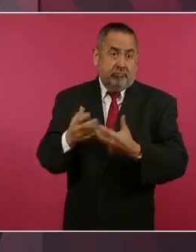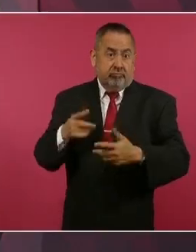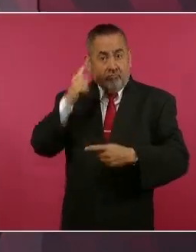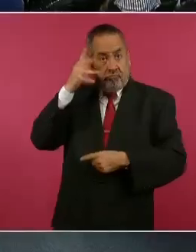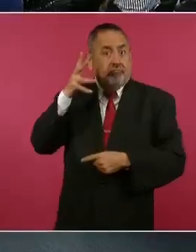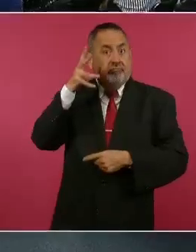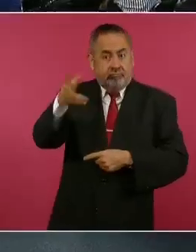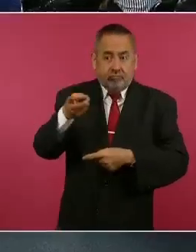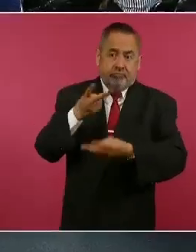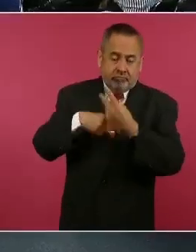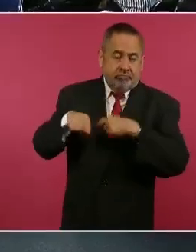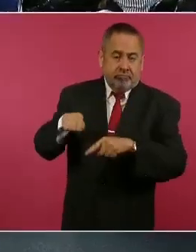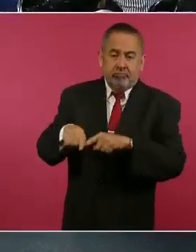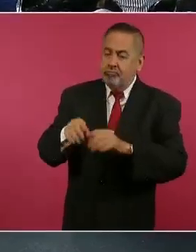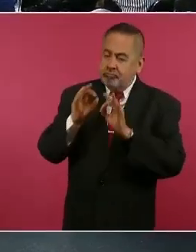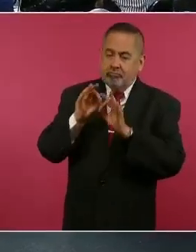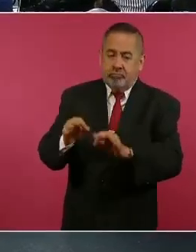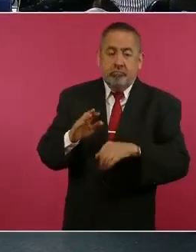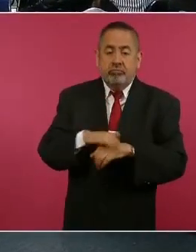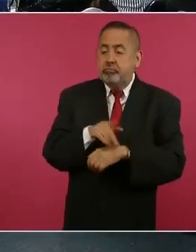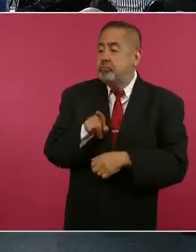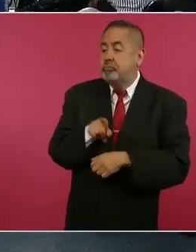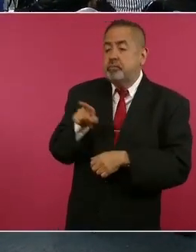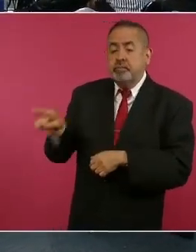futuro porque nuestros hermanos